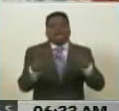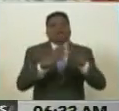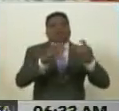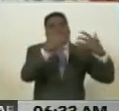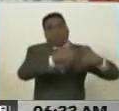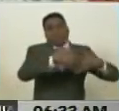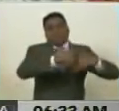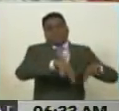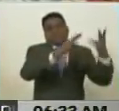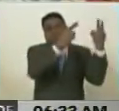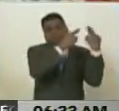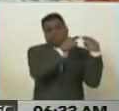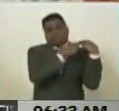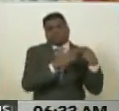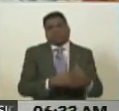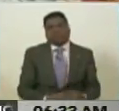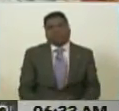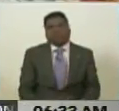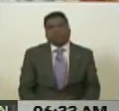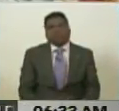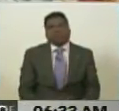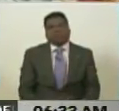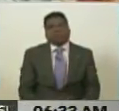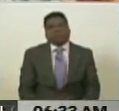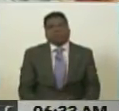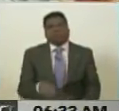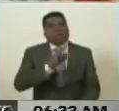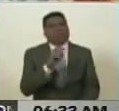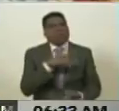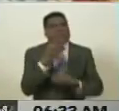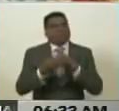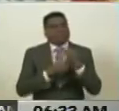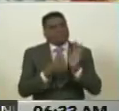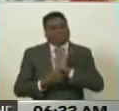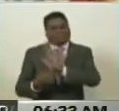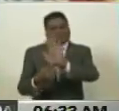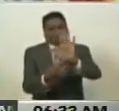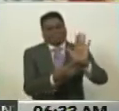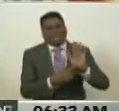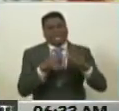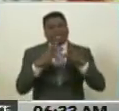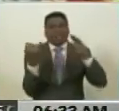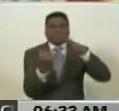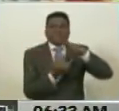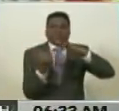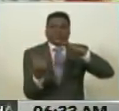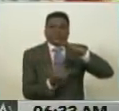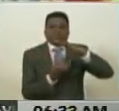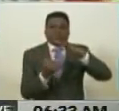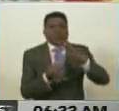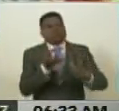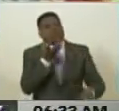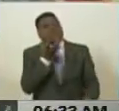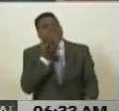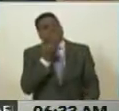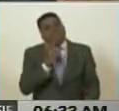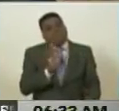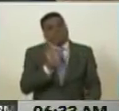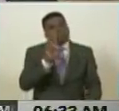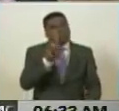afortunadamente son la mayoría y que afortunadamente no están representados en esa institución que ha de alguna manera